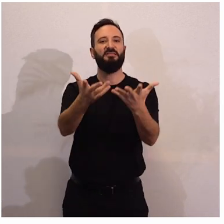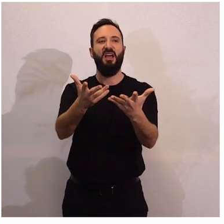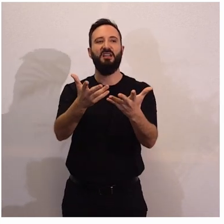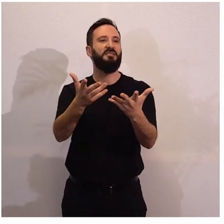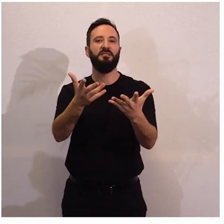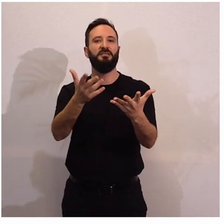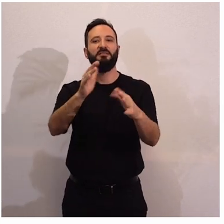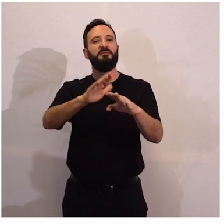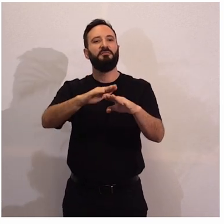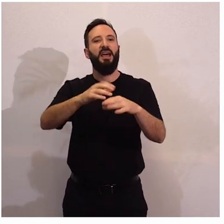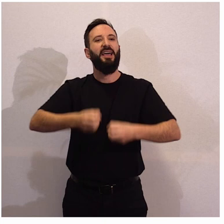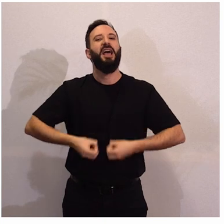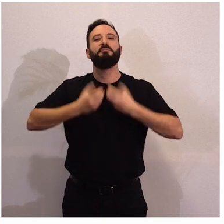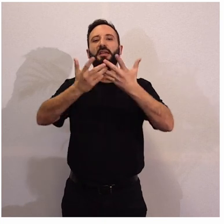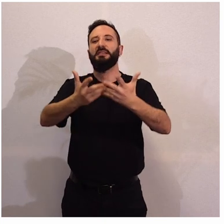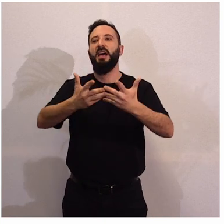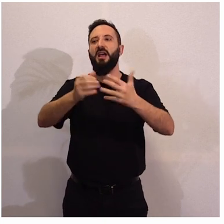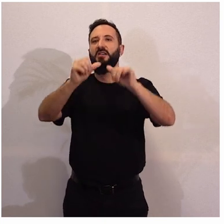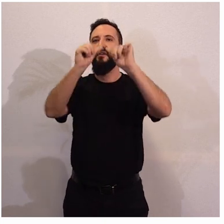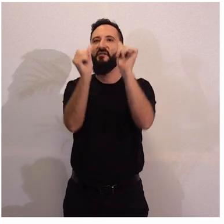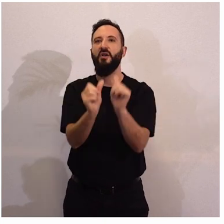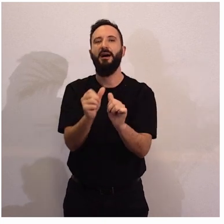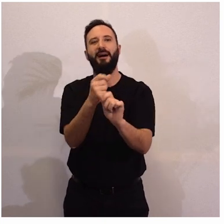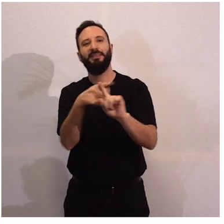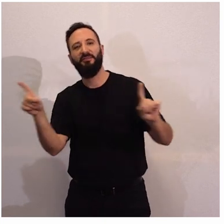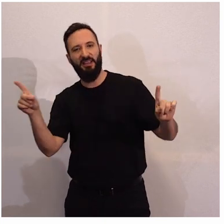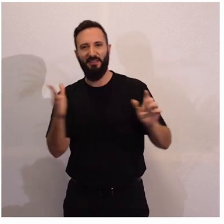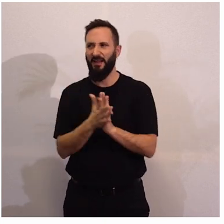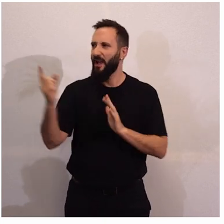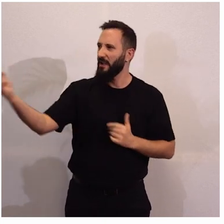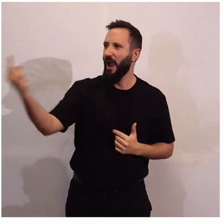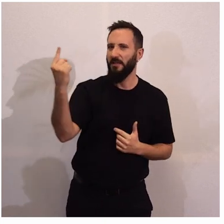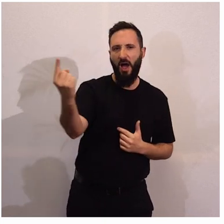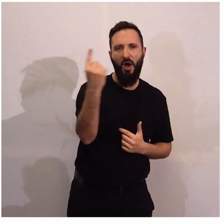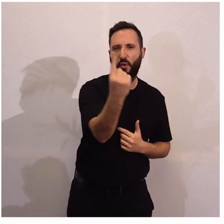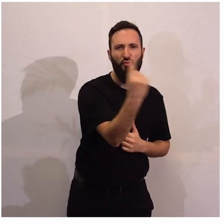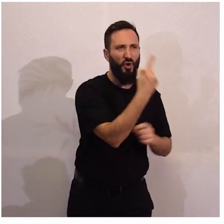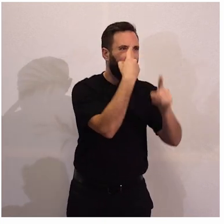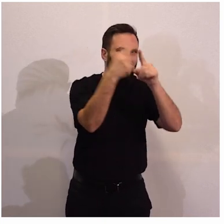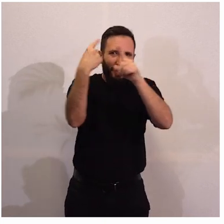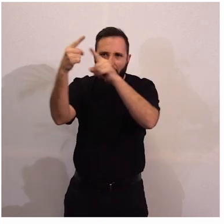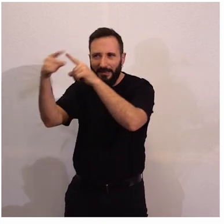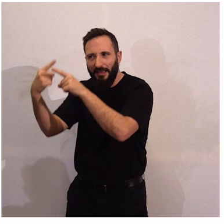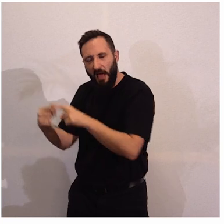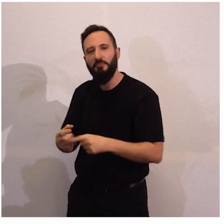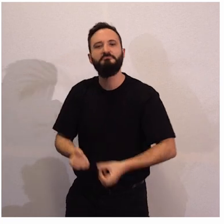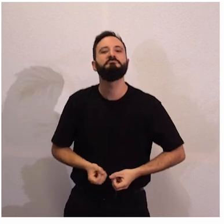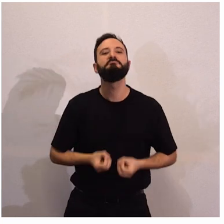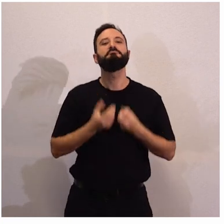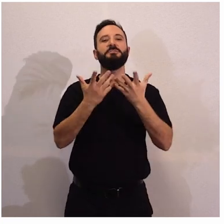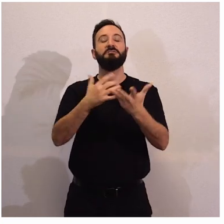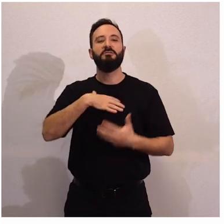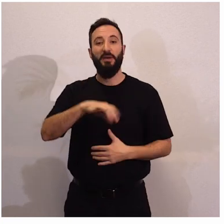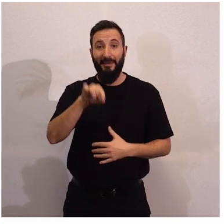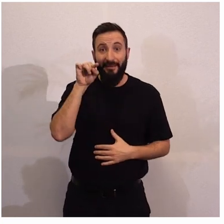otra, como desde otra, no cada uno desde su diversidad. Entonces, pues creo que